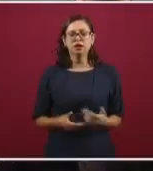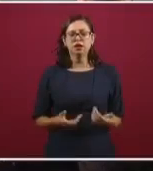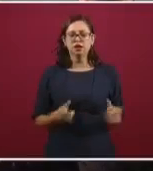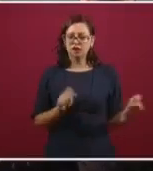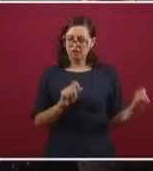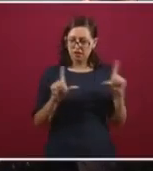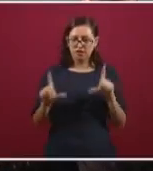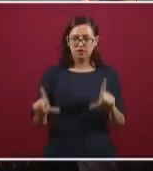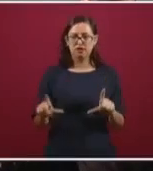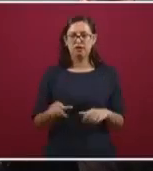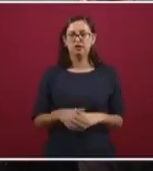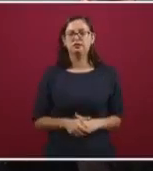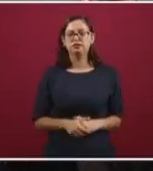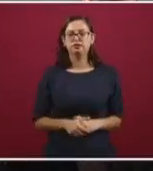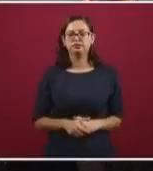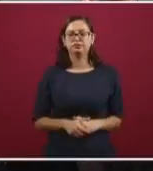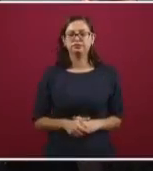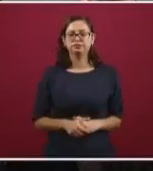adelante.